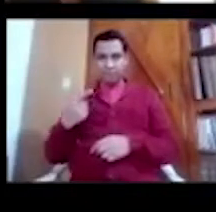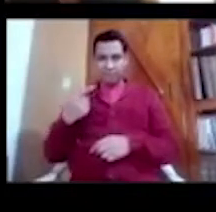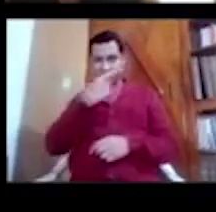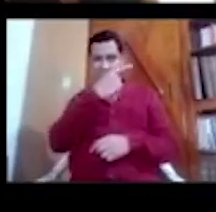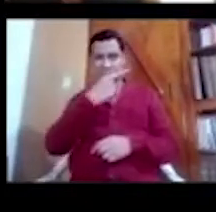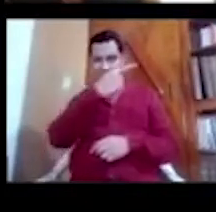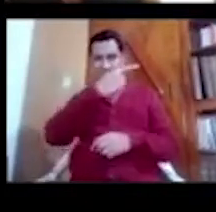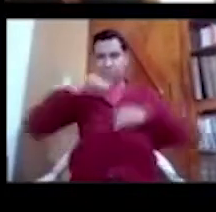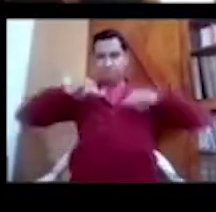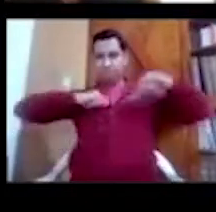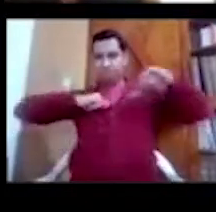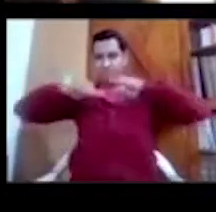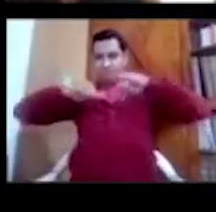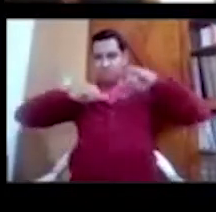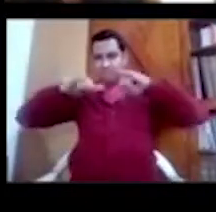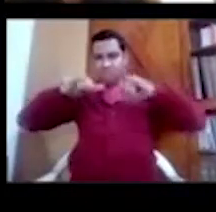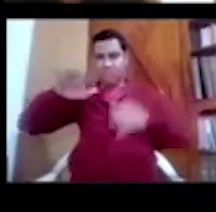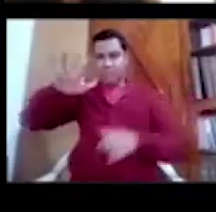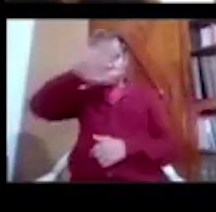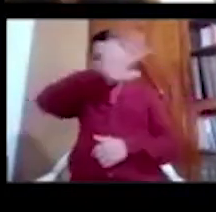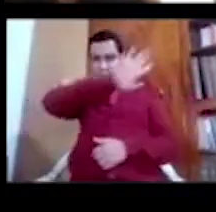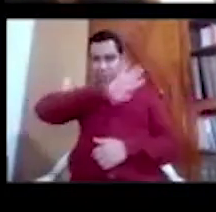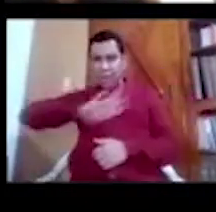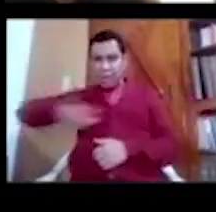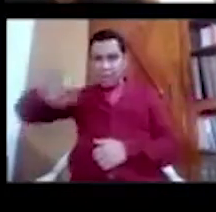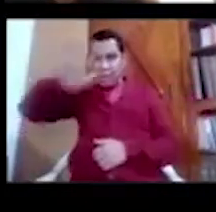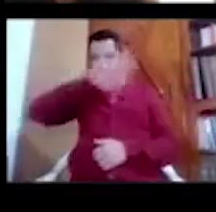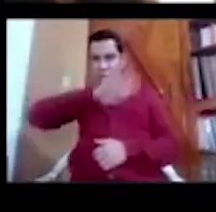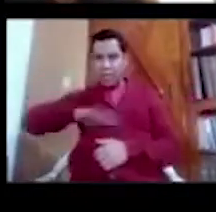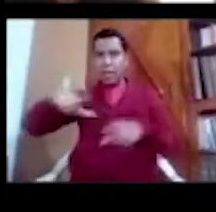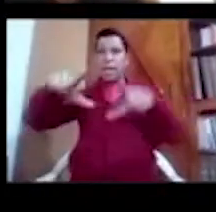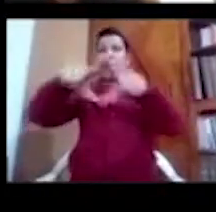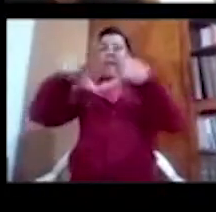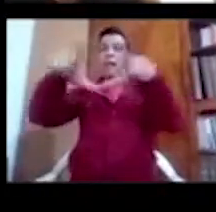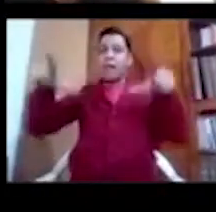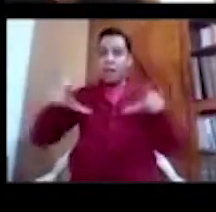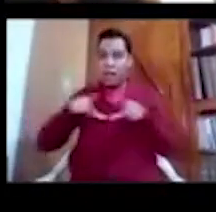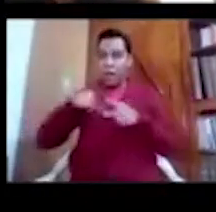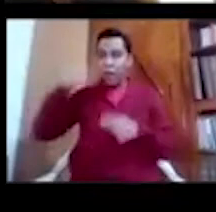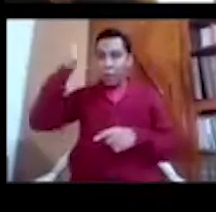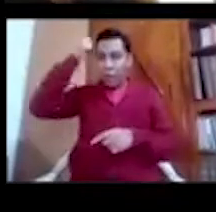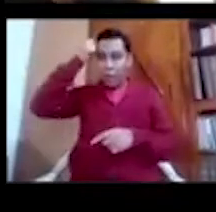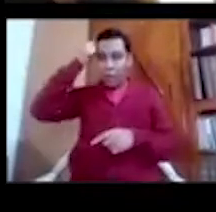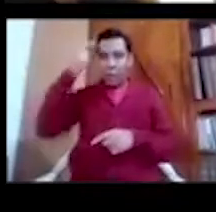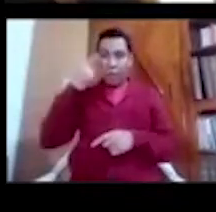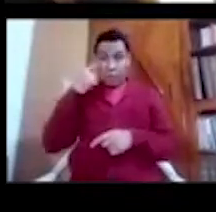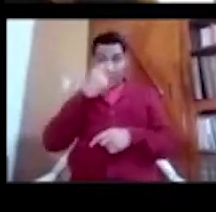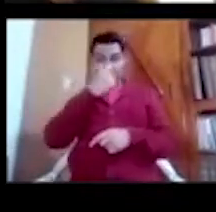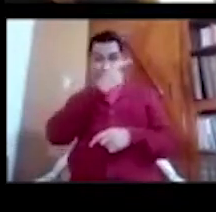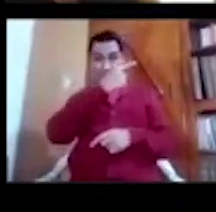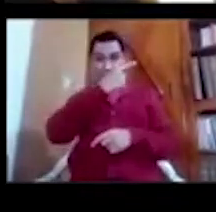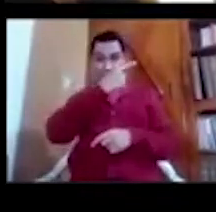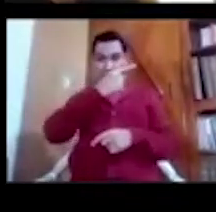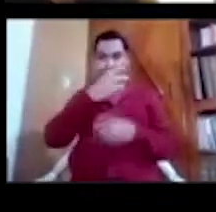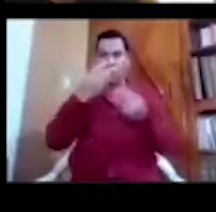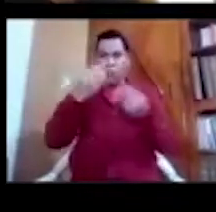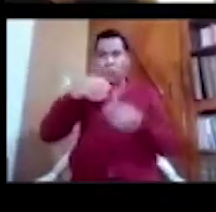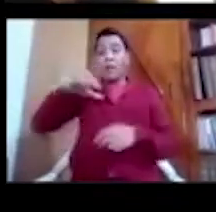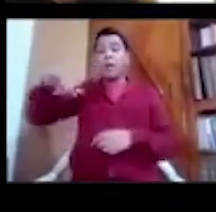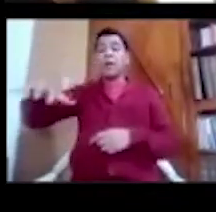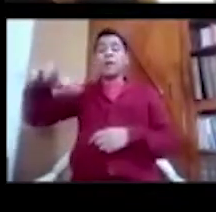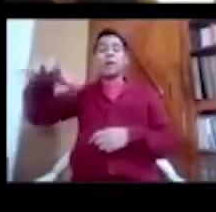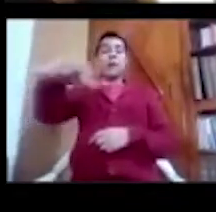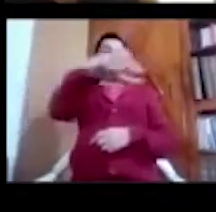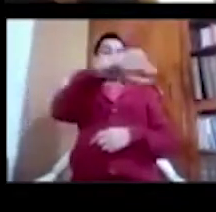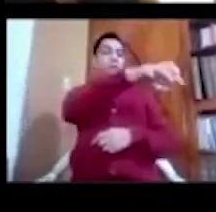altiplano central, sobre todo en el lago de Texcoco, donde están diferentes islas, muchas islas. Aquí solamente nos